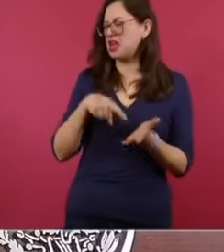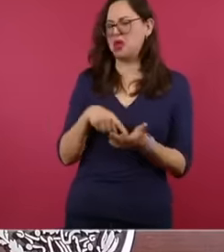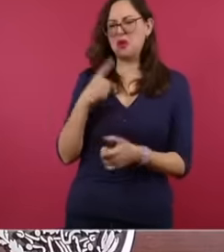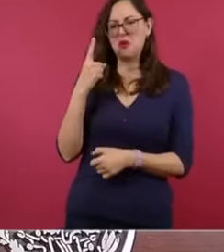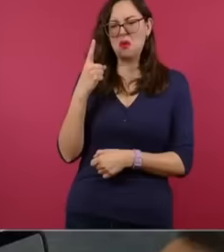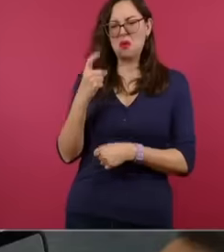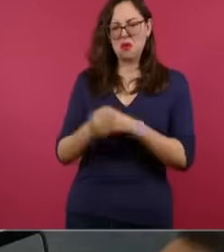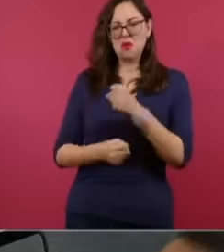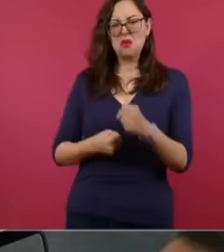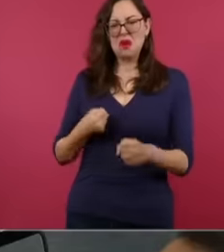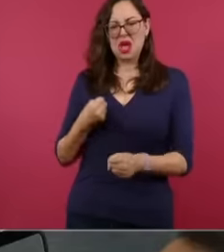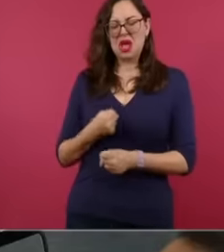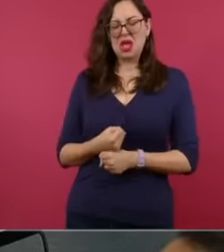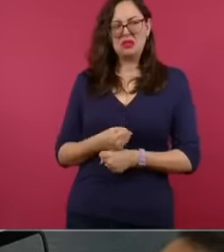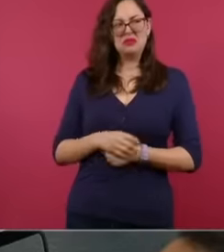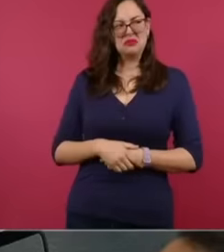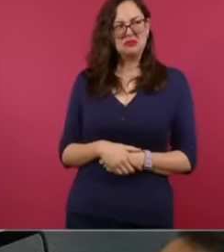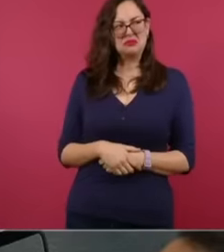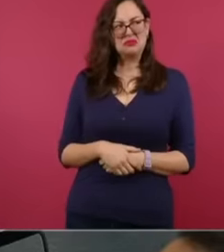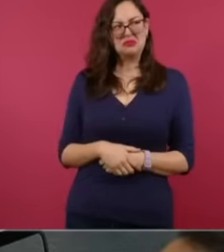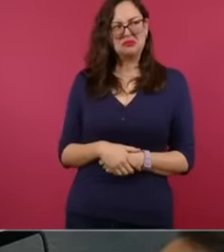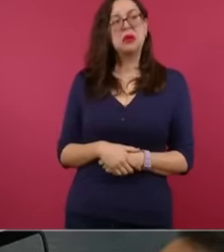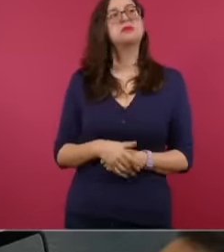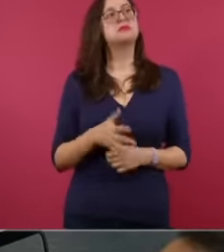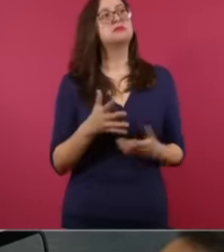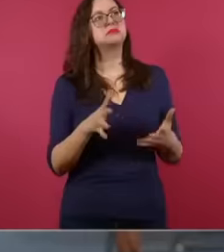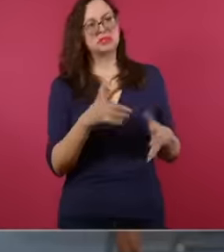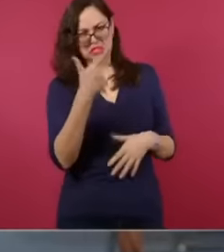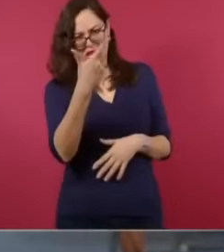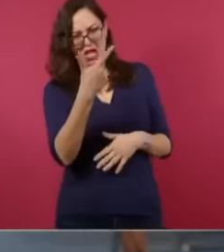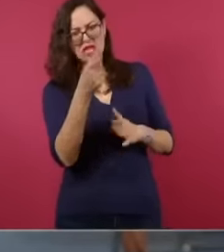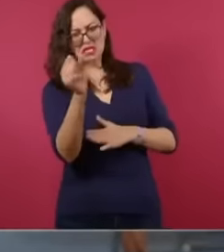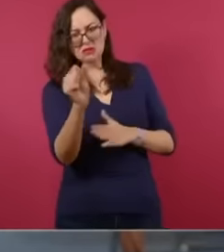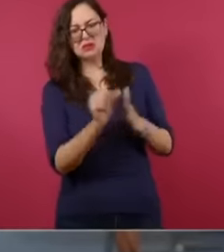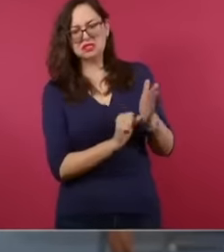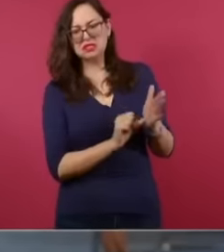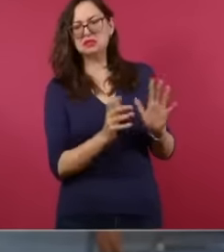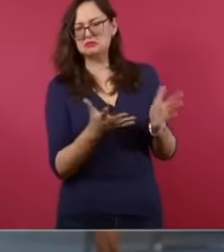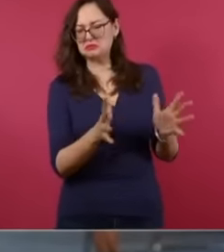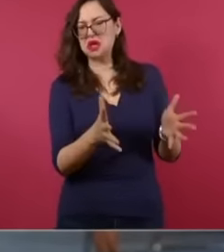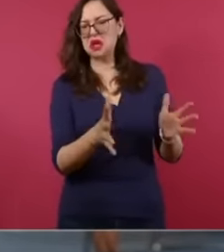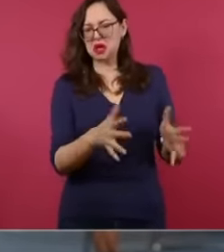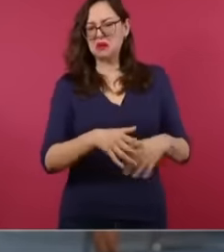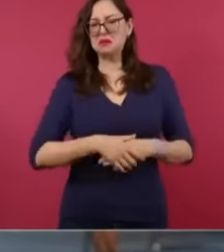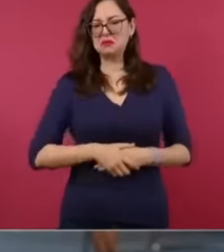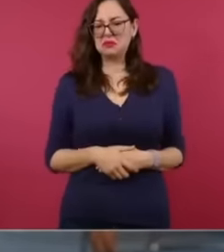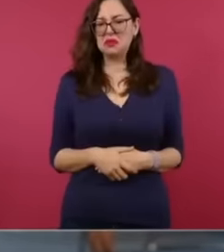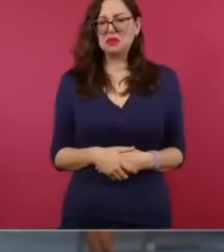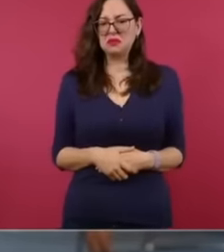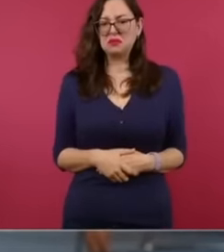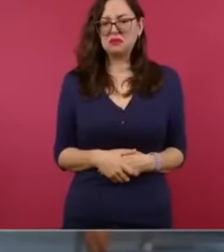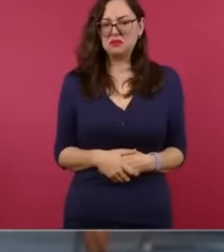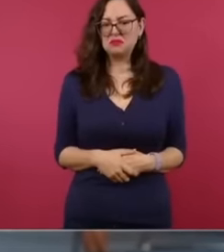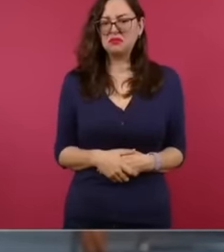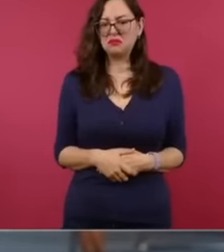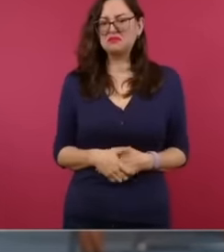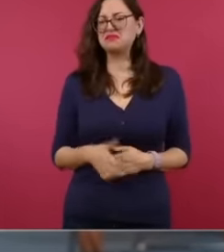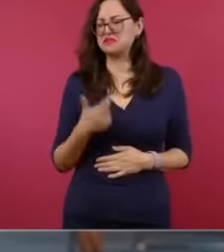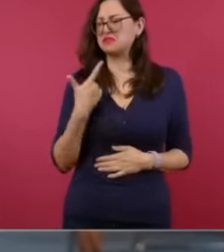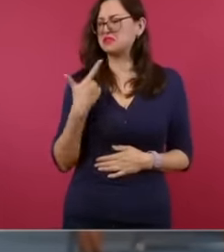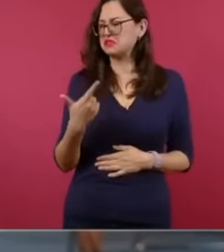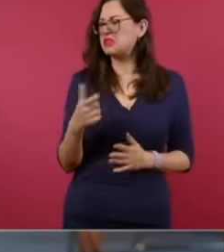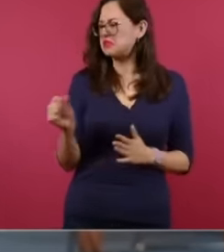libro, 7 meses, calculé siete, yo. 7 meses. Calculé, no siete, sé. Siete pero meses. Alguien por ahí dice que 14, no, no sé. 7 meses.